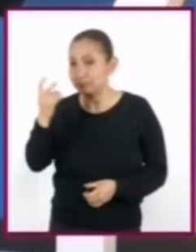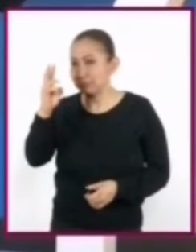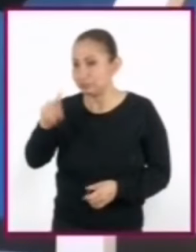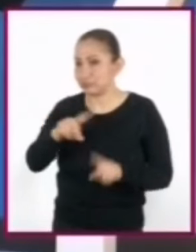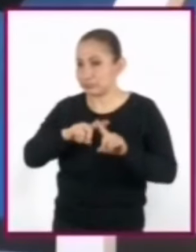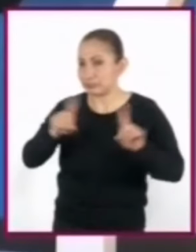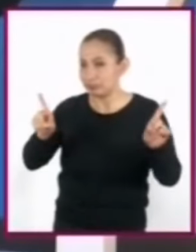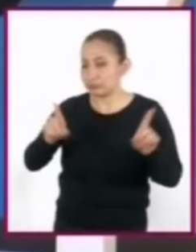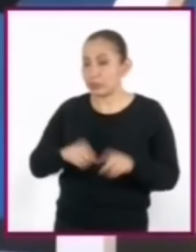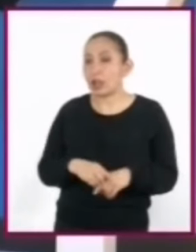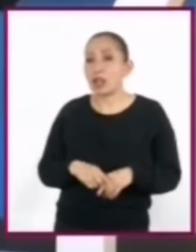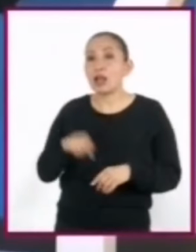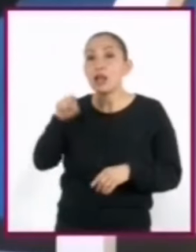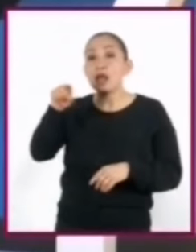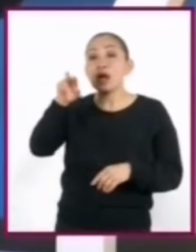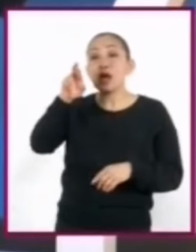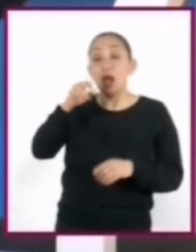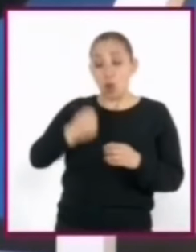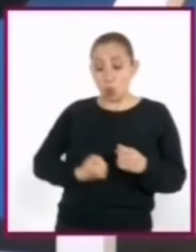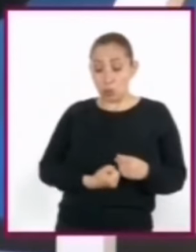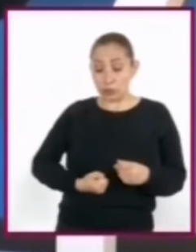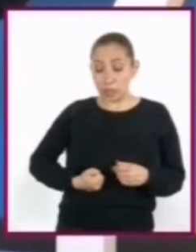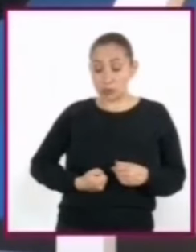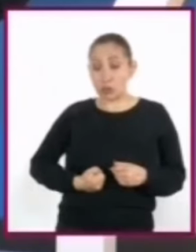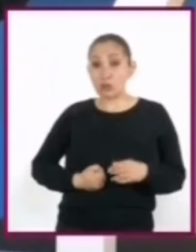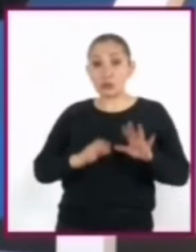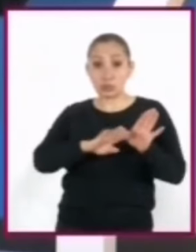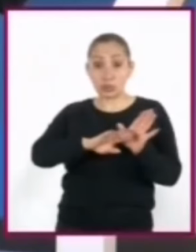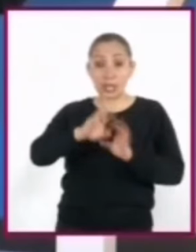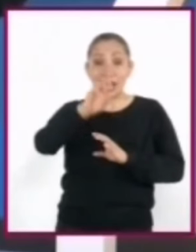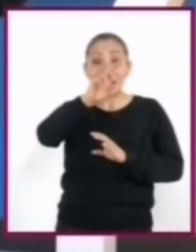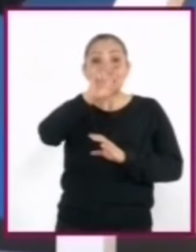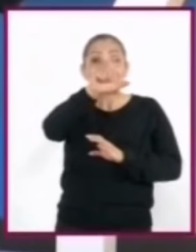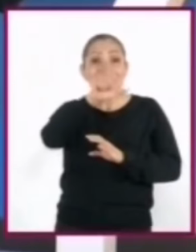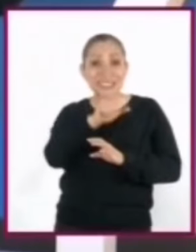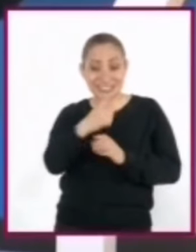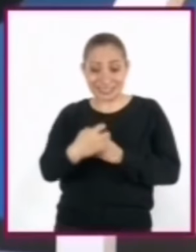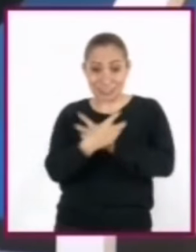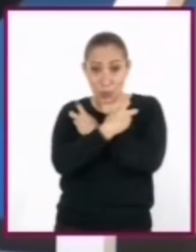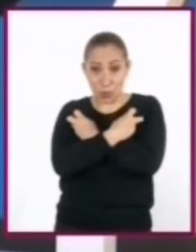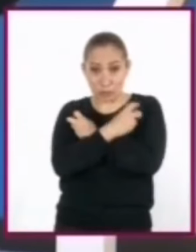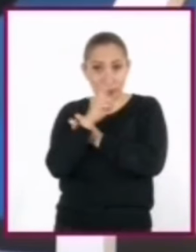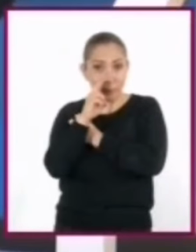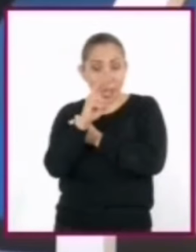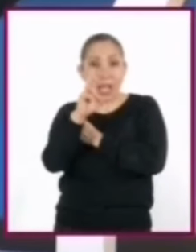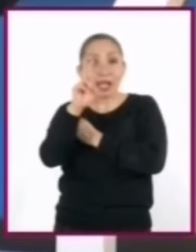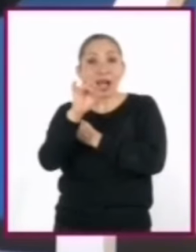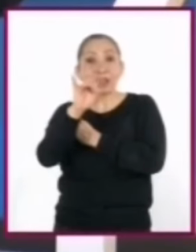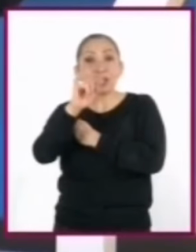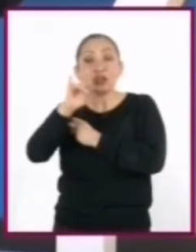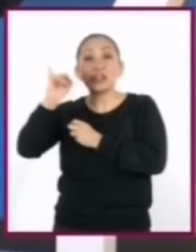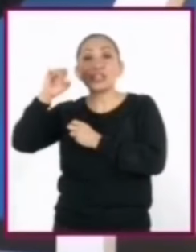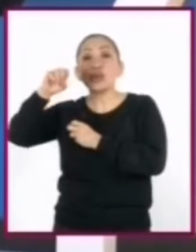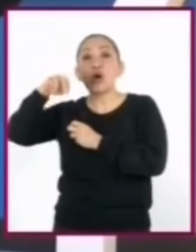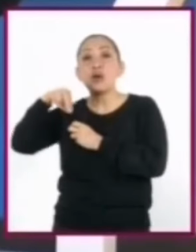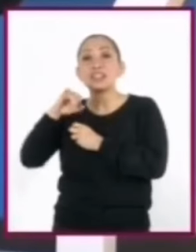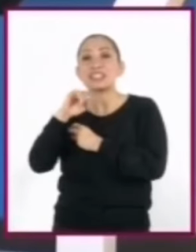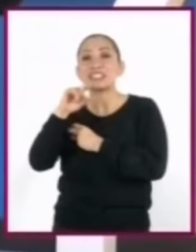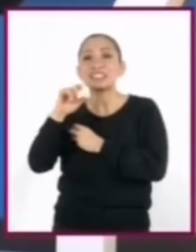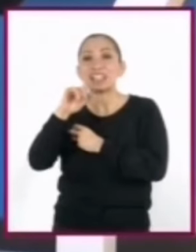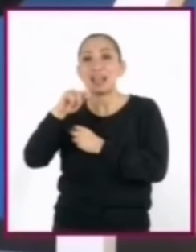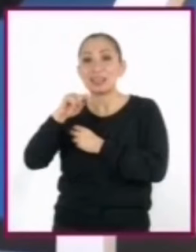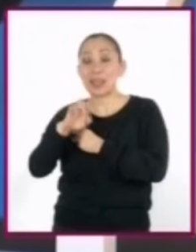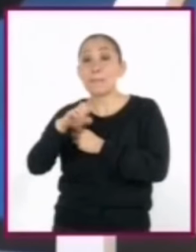Correcto. A diferencia del ultrasonido, los rayos X utilizan la radiación ionizante. Sin